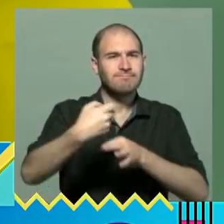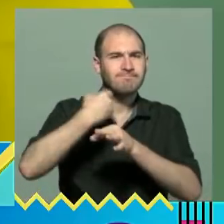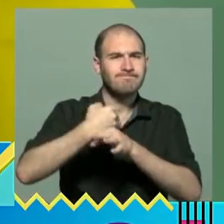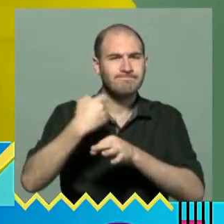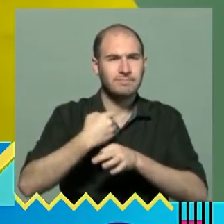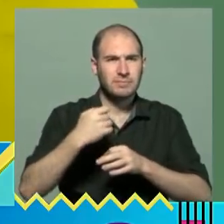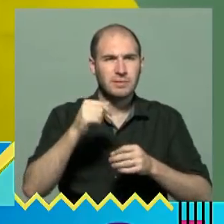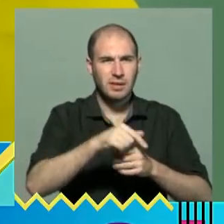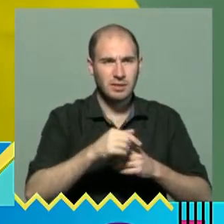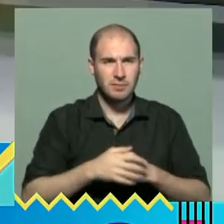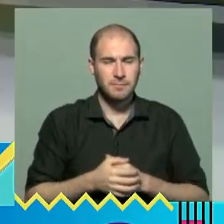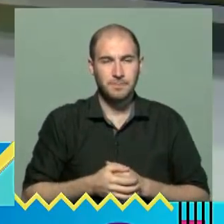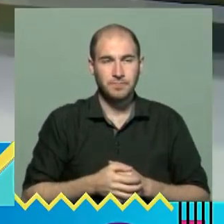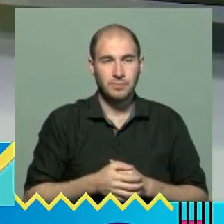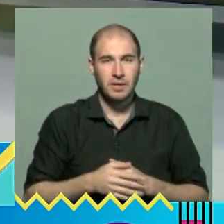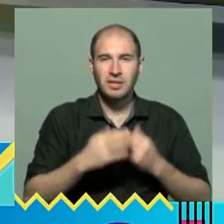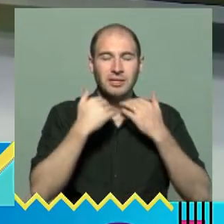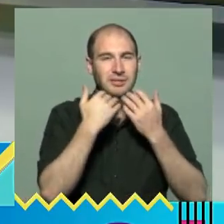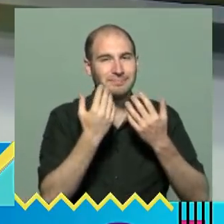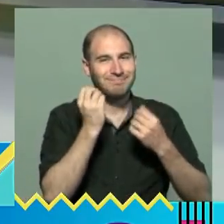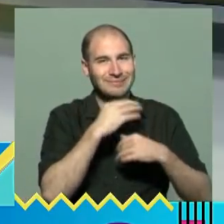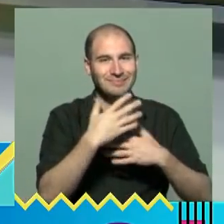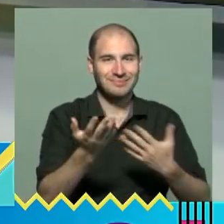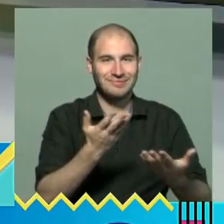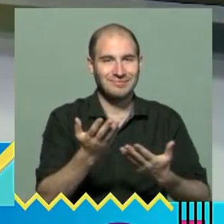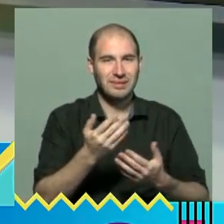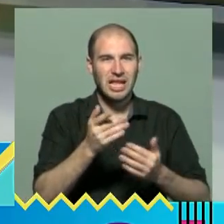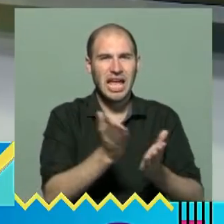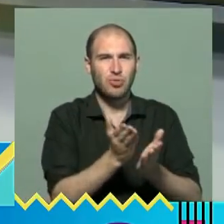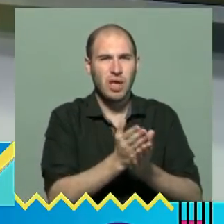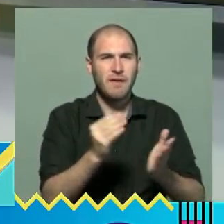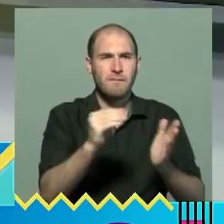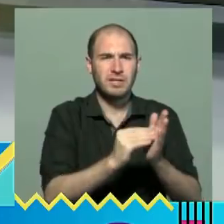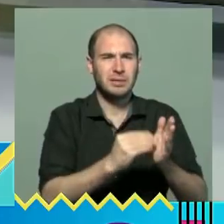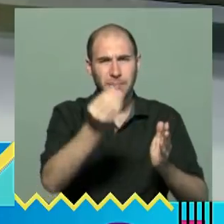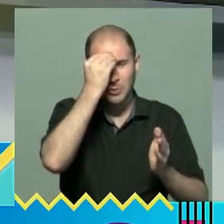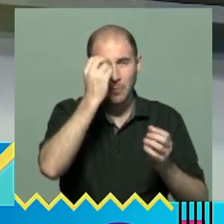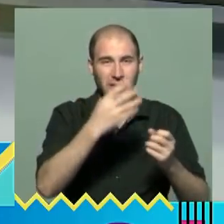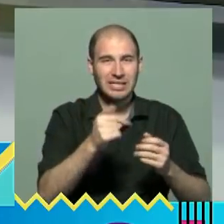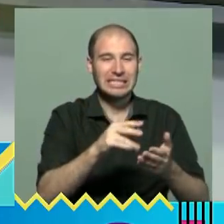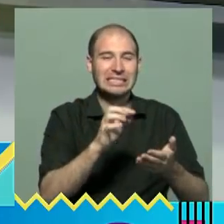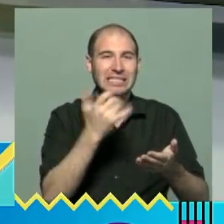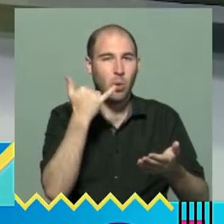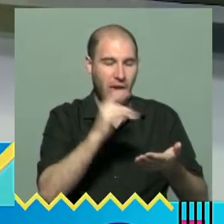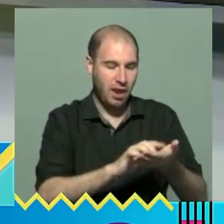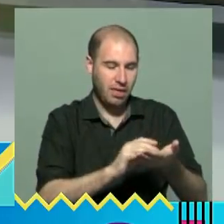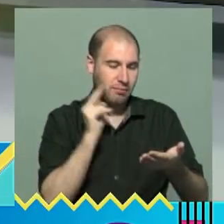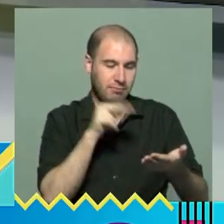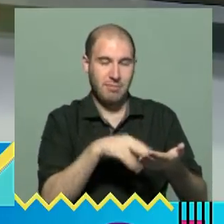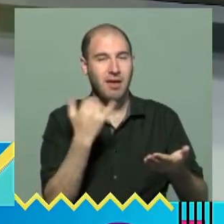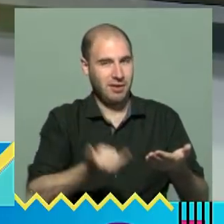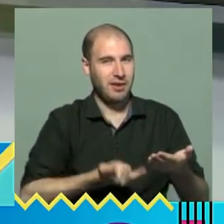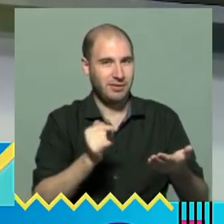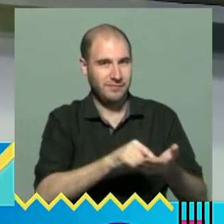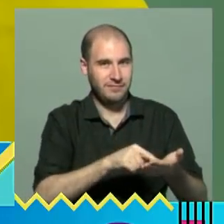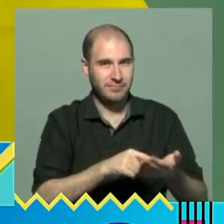sobre todo esto, a ver, no sé si es conveniente hacerlo estudiar al niño las fechas de memoria, pues yo sé que agarra el celular y las tiene ahí a